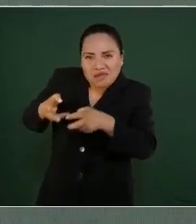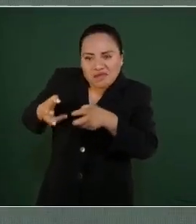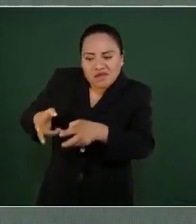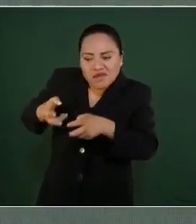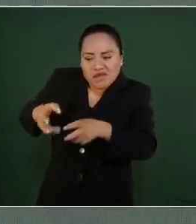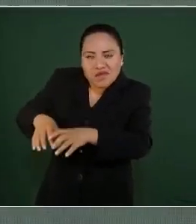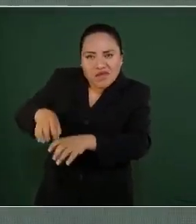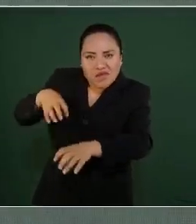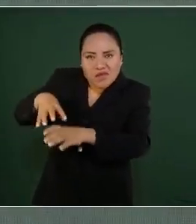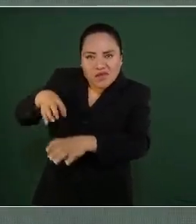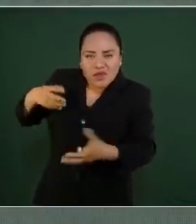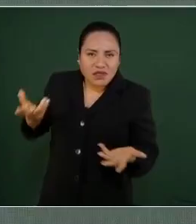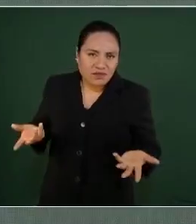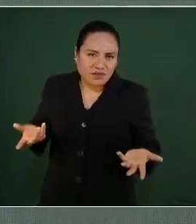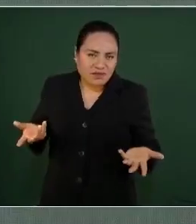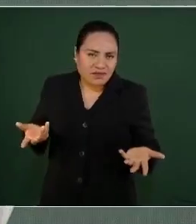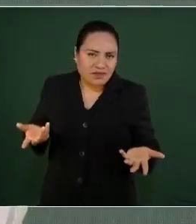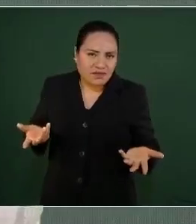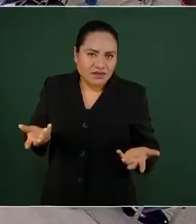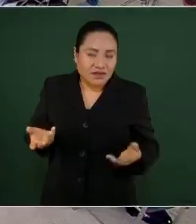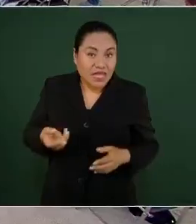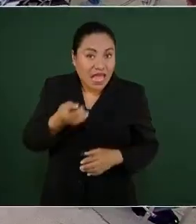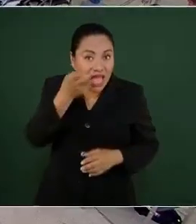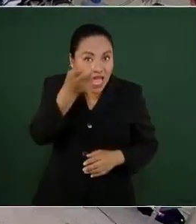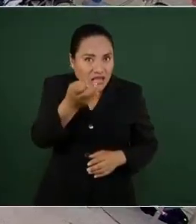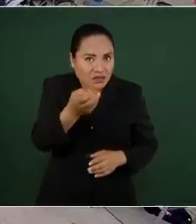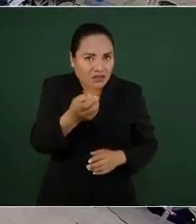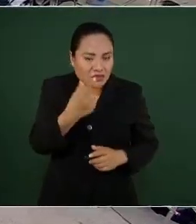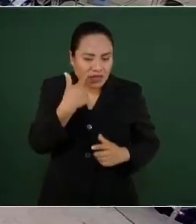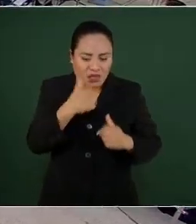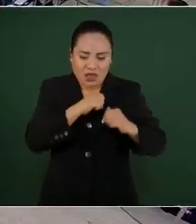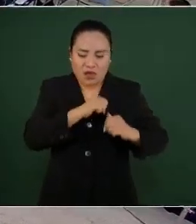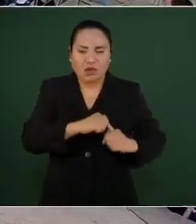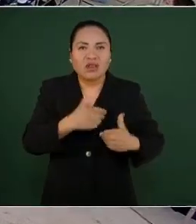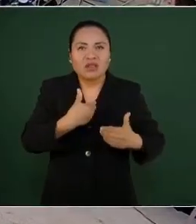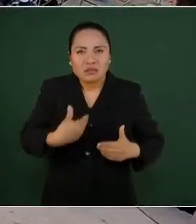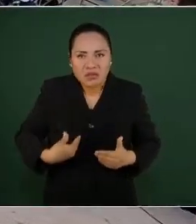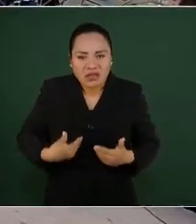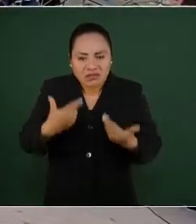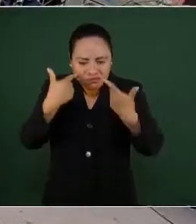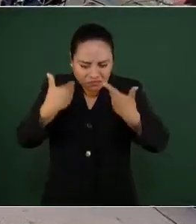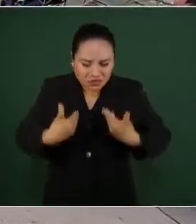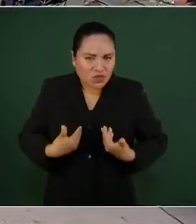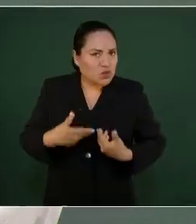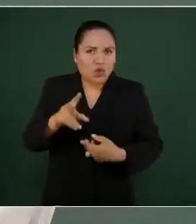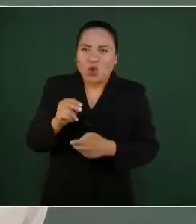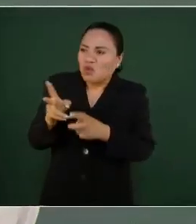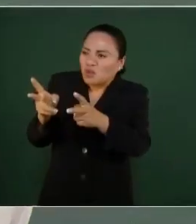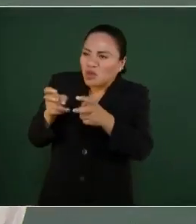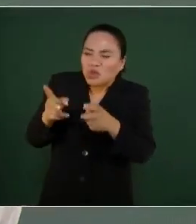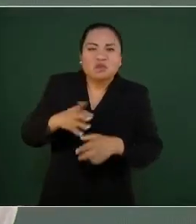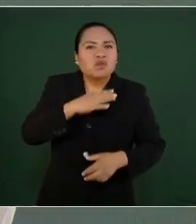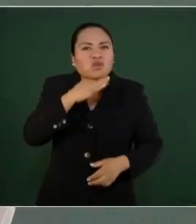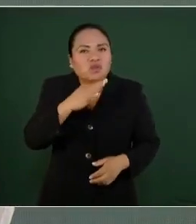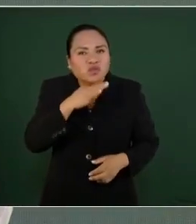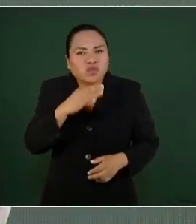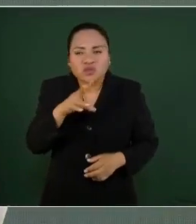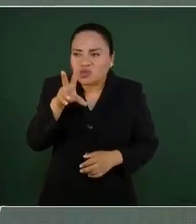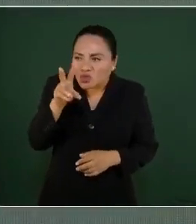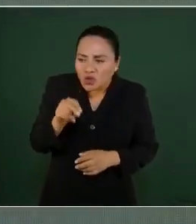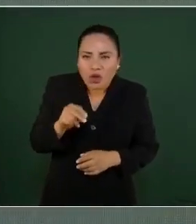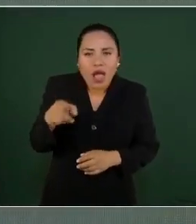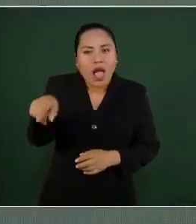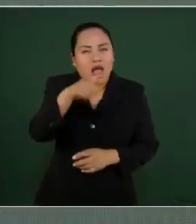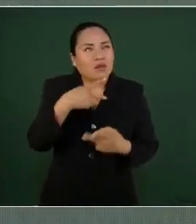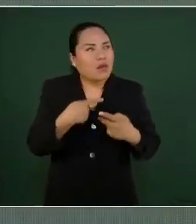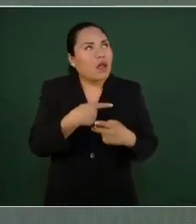Eso ayuda mucho, el buen ejemplo, el que no haya un gobierno